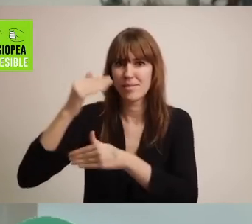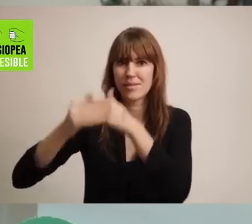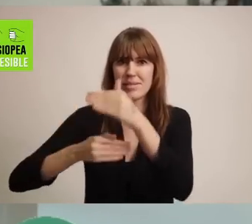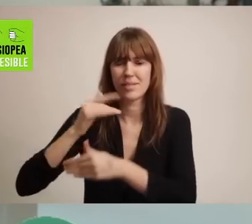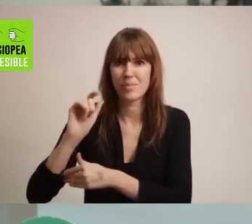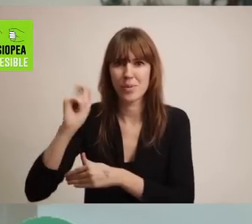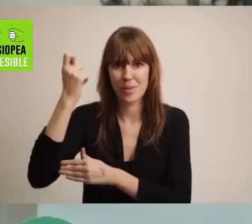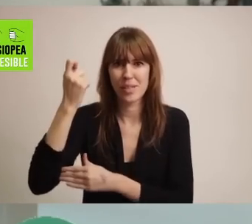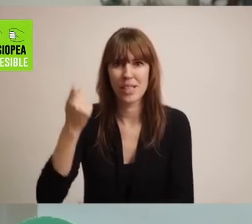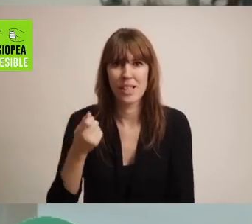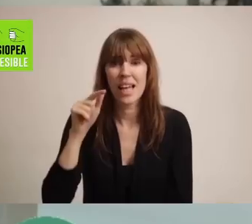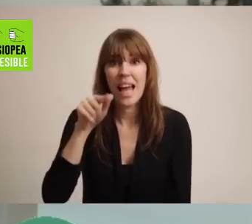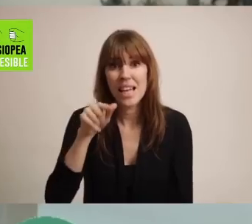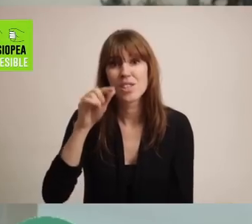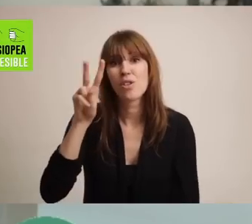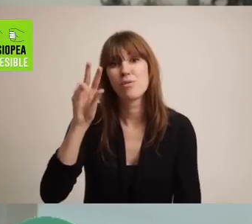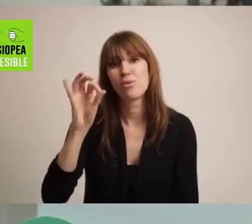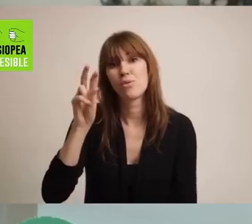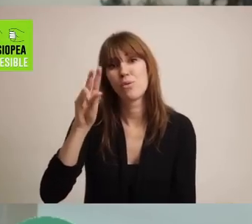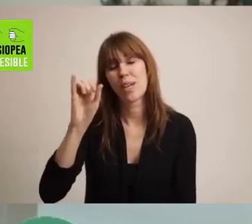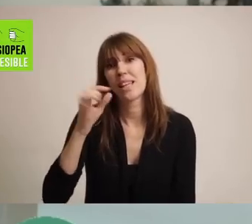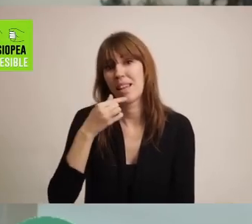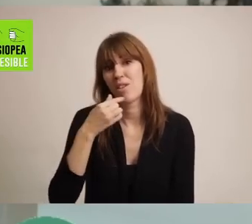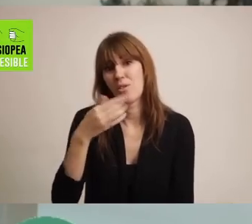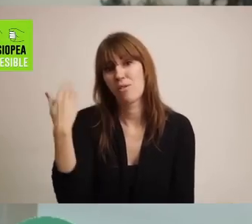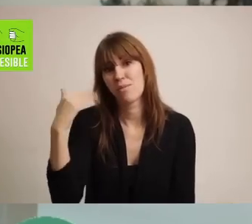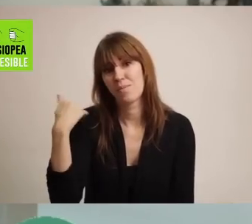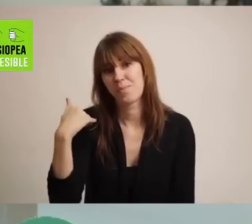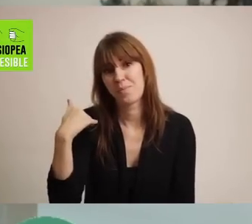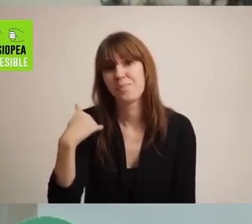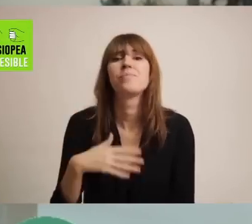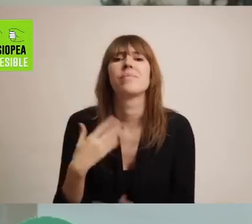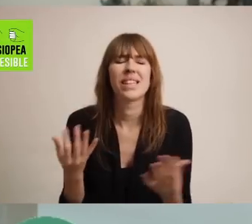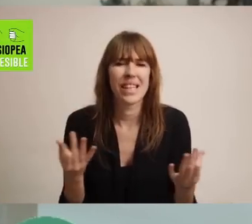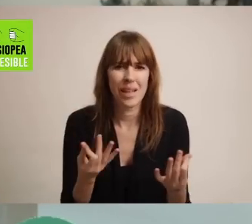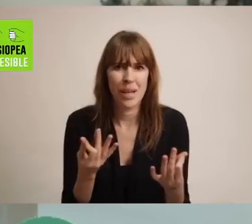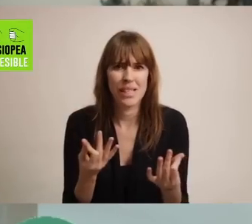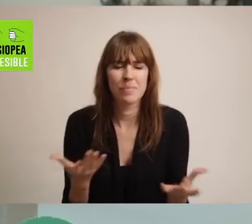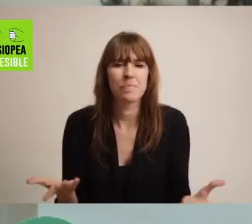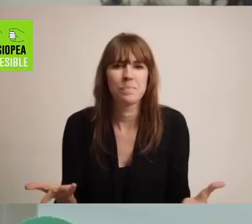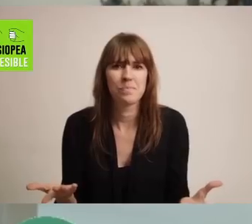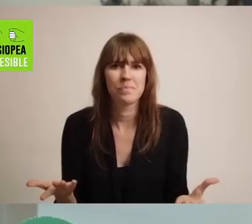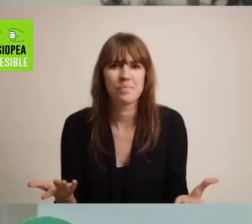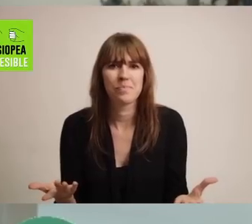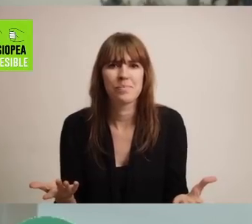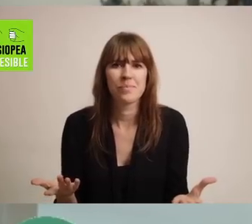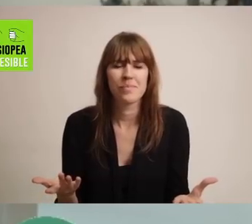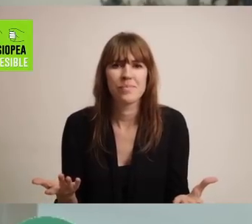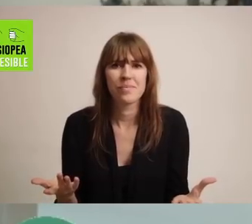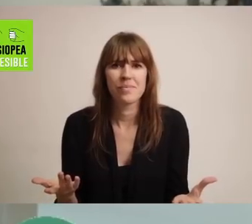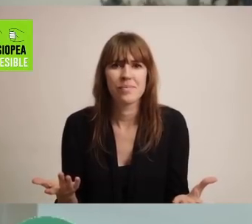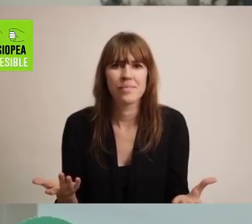energía. Eso es lo que dijo Usui. ¿Qué pasa? Que como ya lo que es